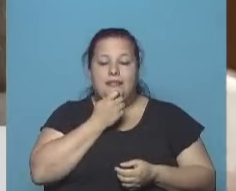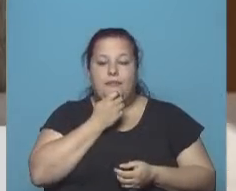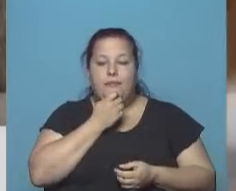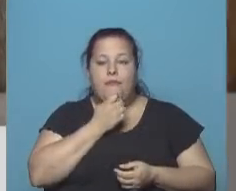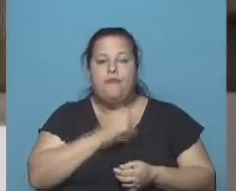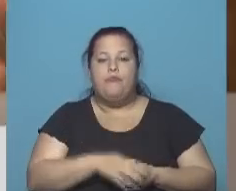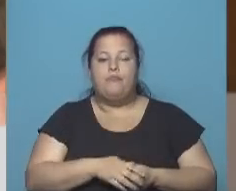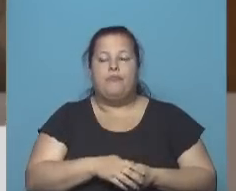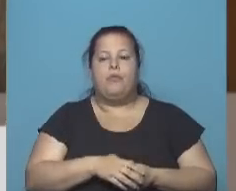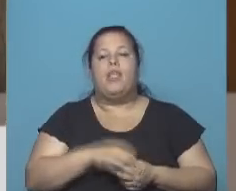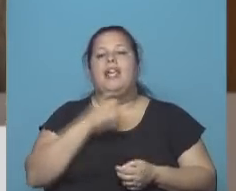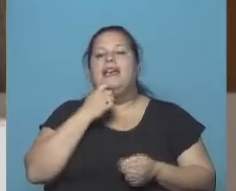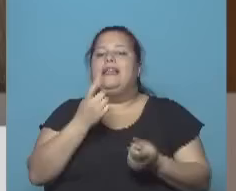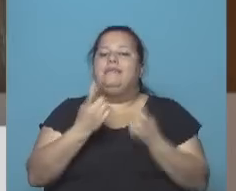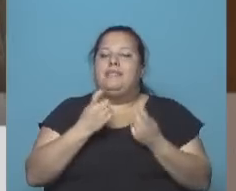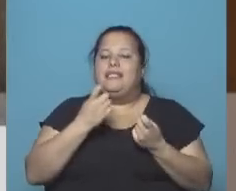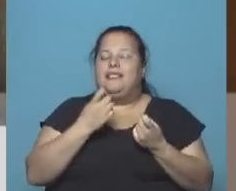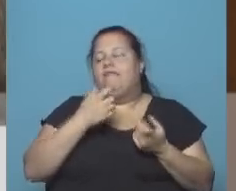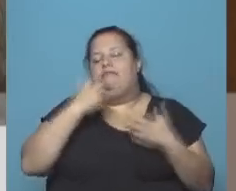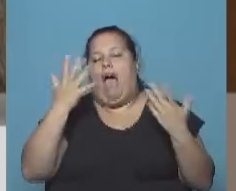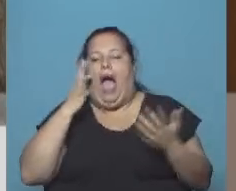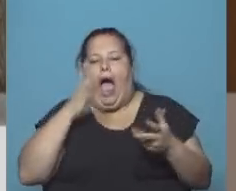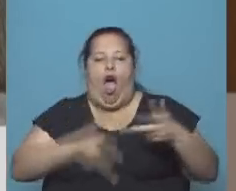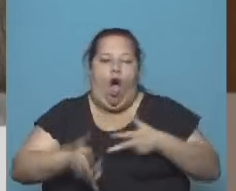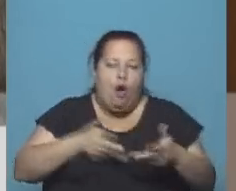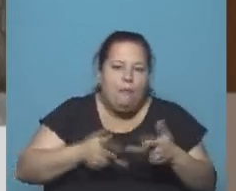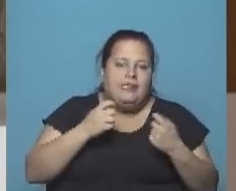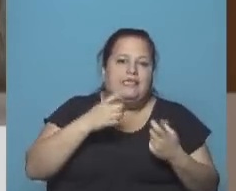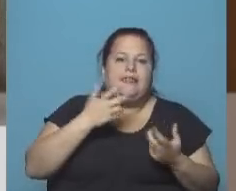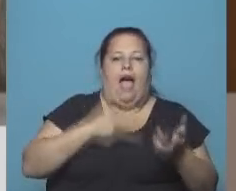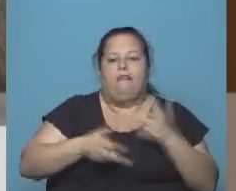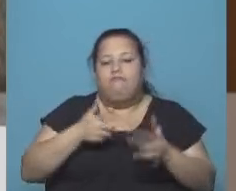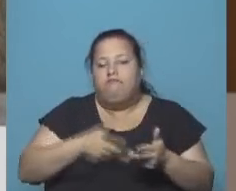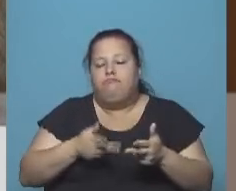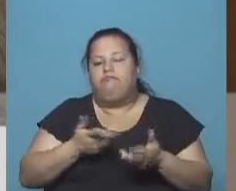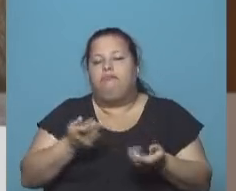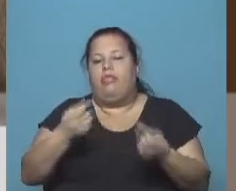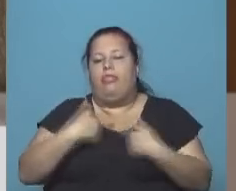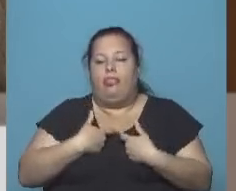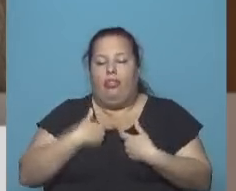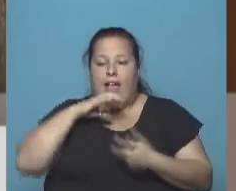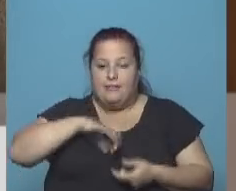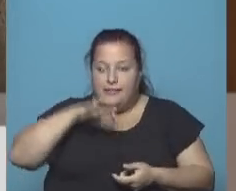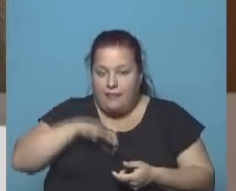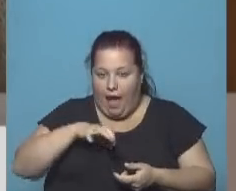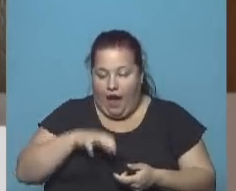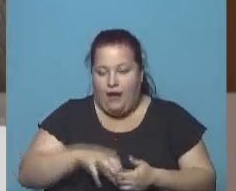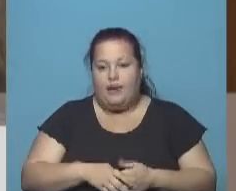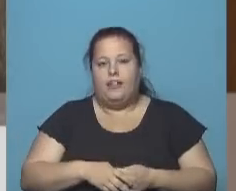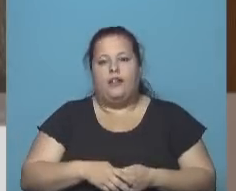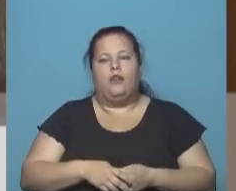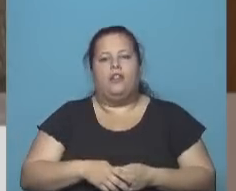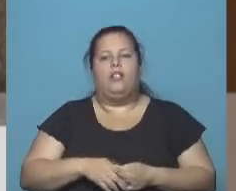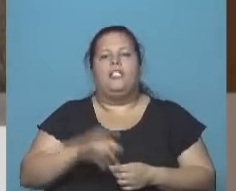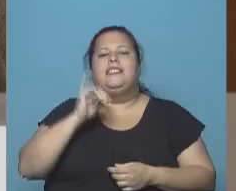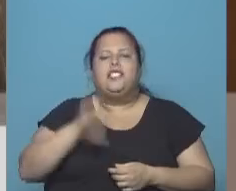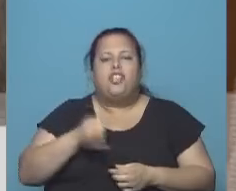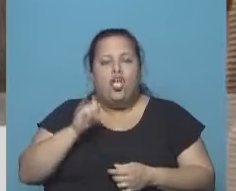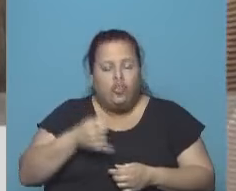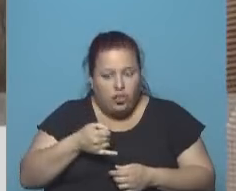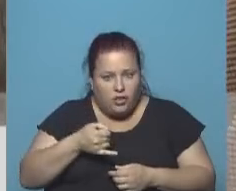momento discutiendo leyes muy similares como ocurre en los Estados Unidos o en la Comunidad Económica Europea. Doctor Khan, el donante deja de ser un